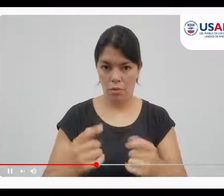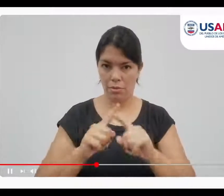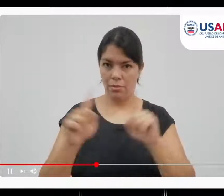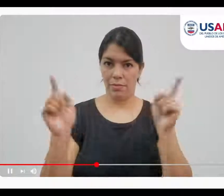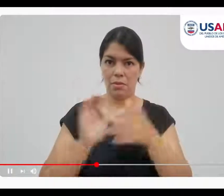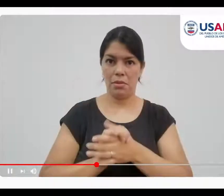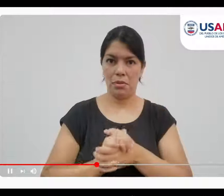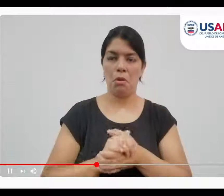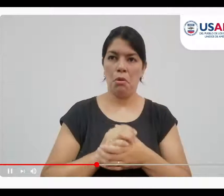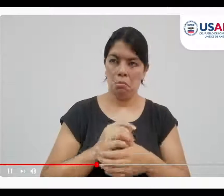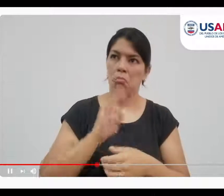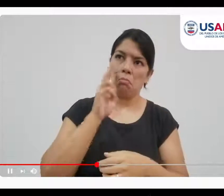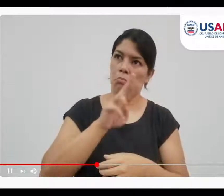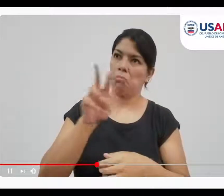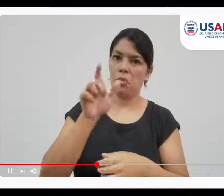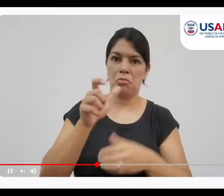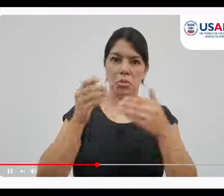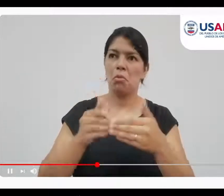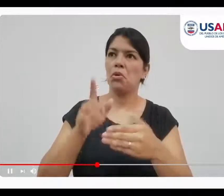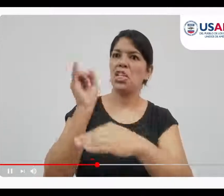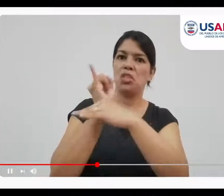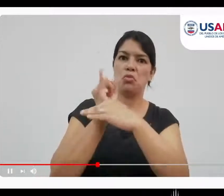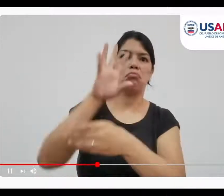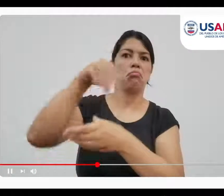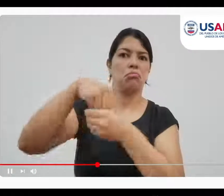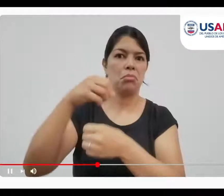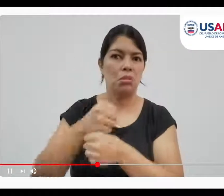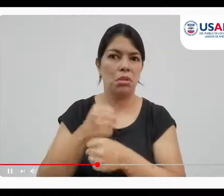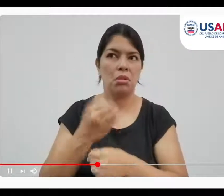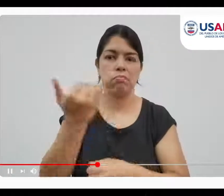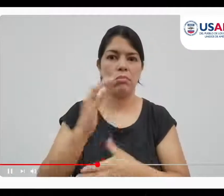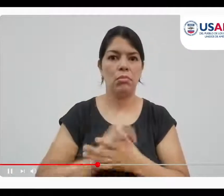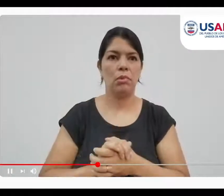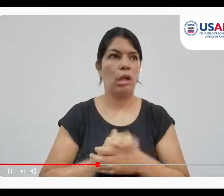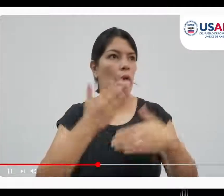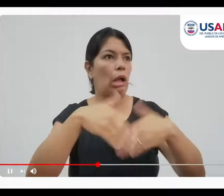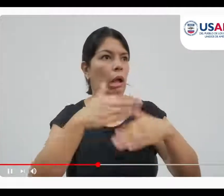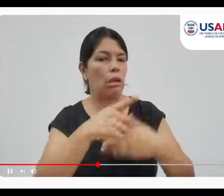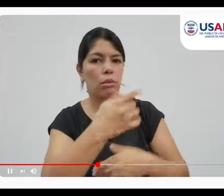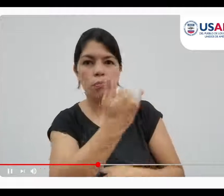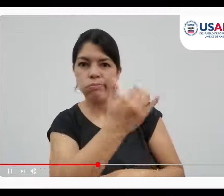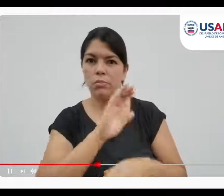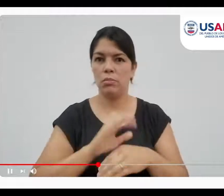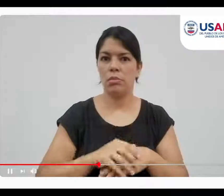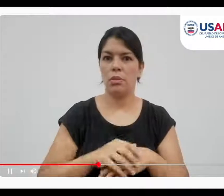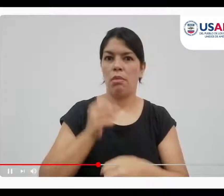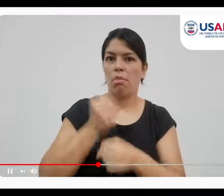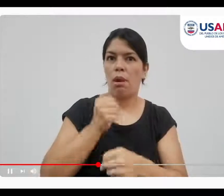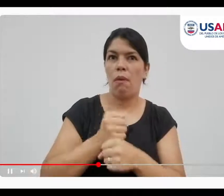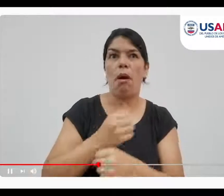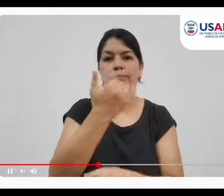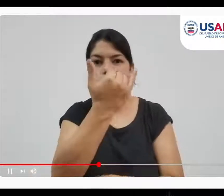personas con discapacidad en las instituciones, las ves por las calles, las ves laborando, de